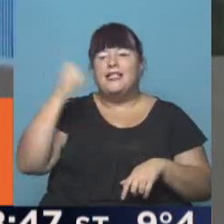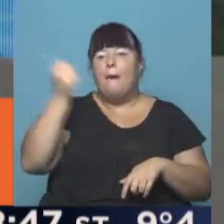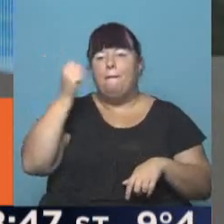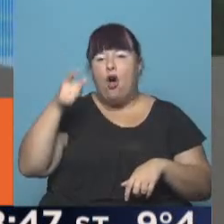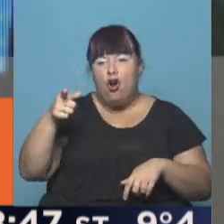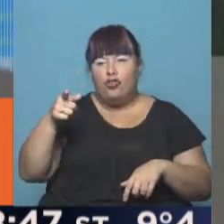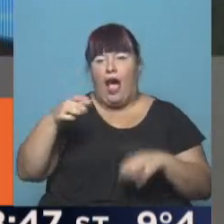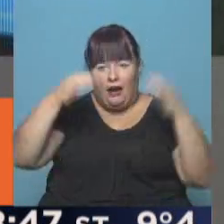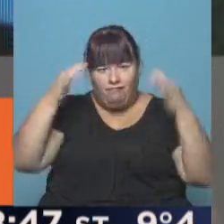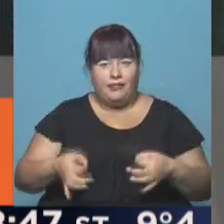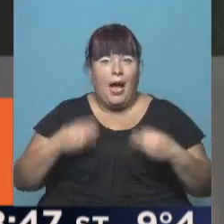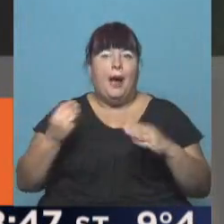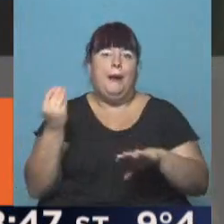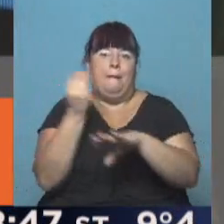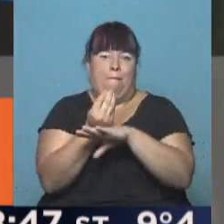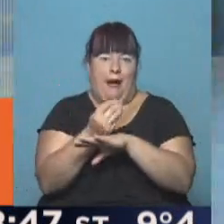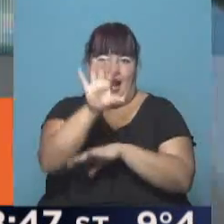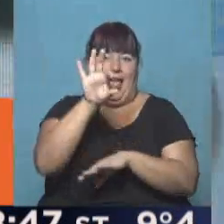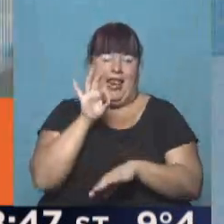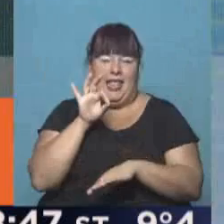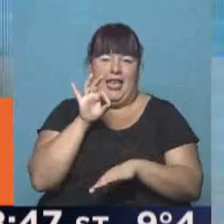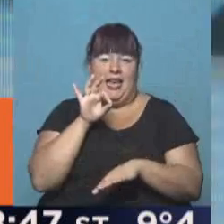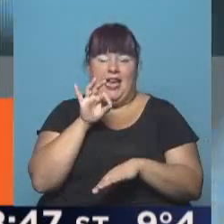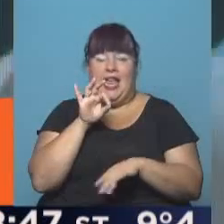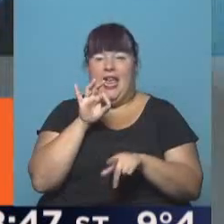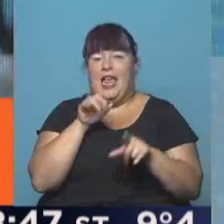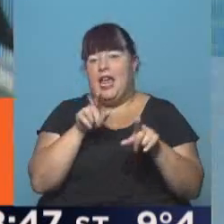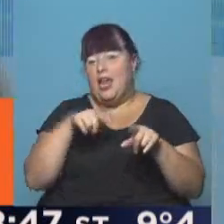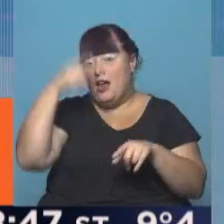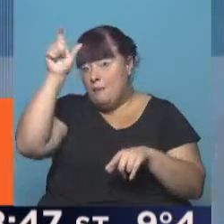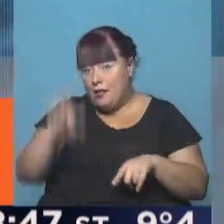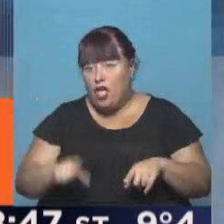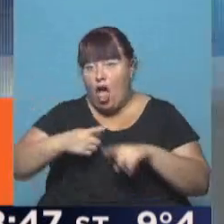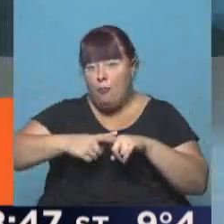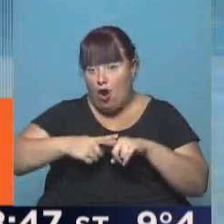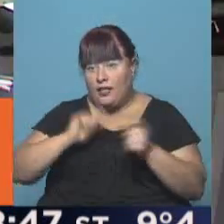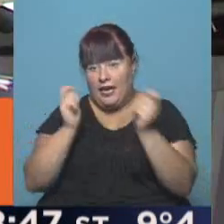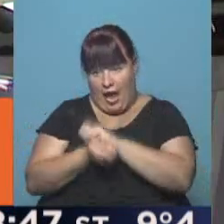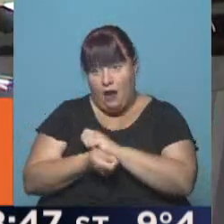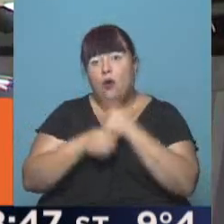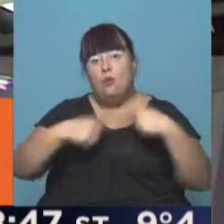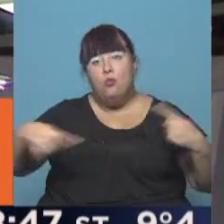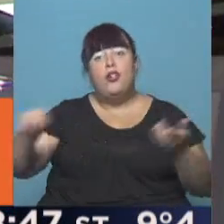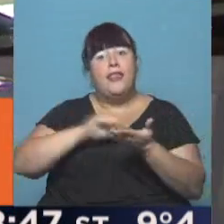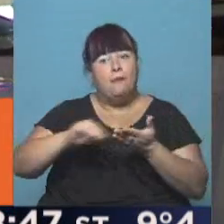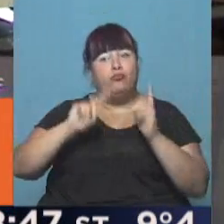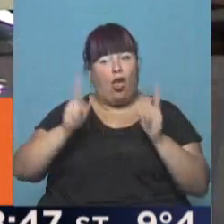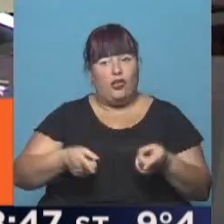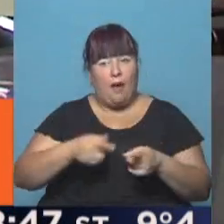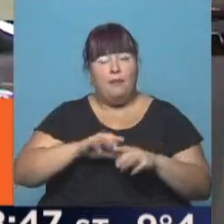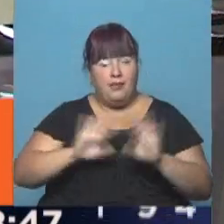vehículo legítimo para que designen una figura política de recambio. Y hay varios legisladores que también ya